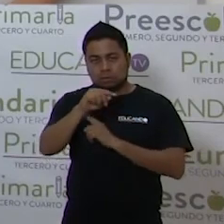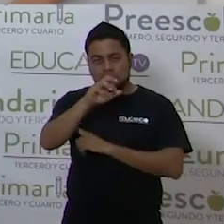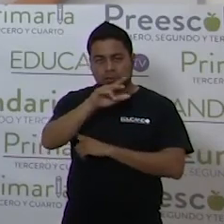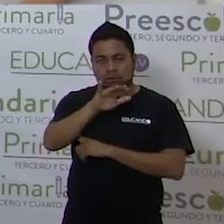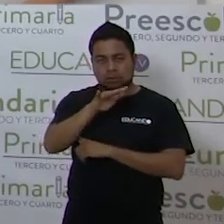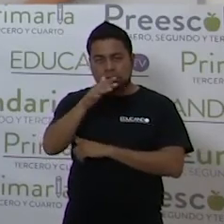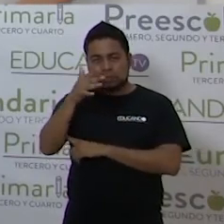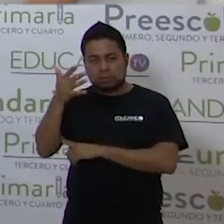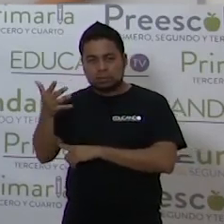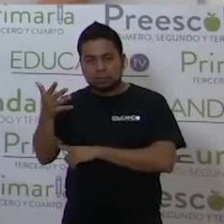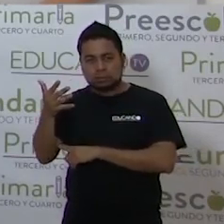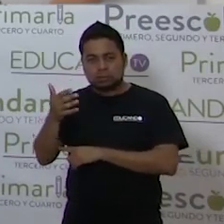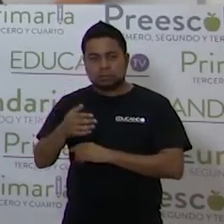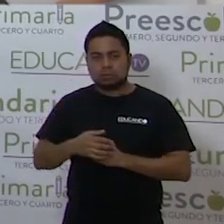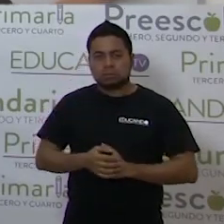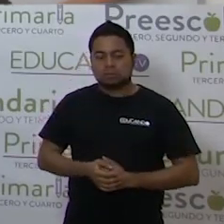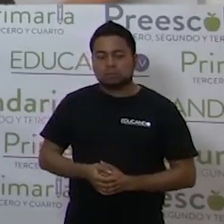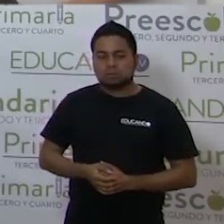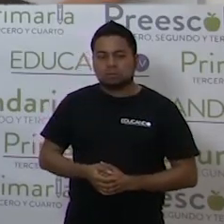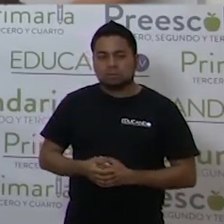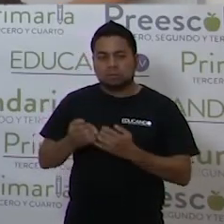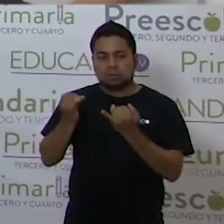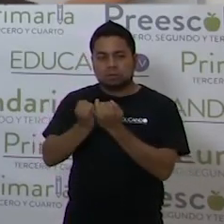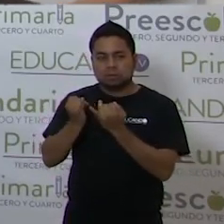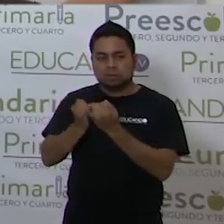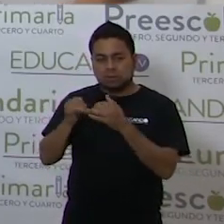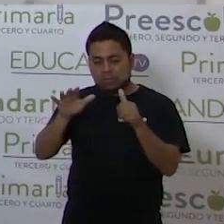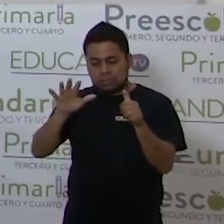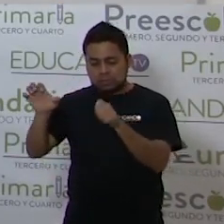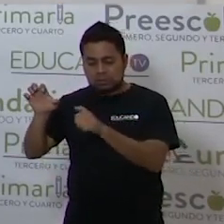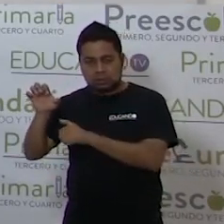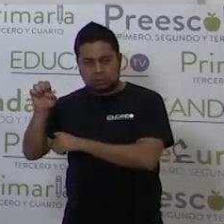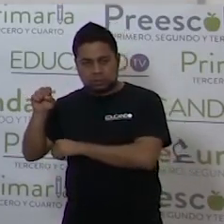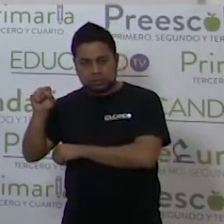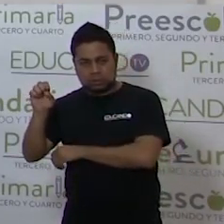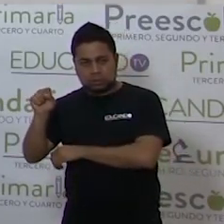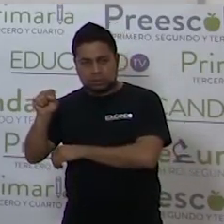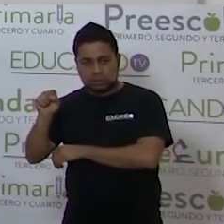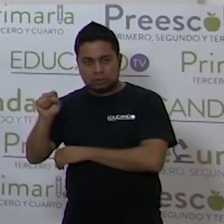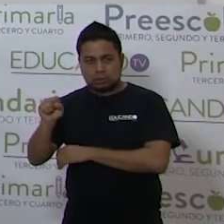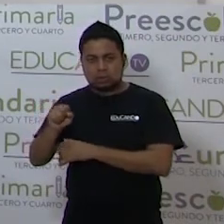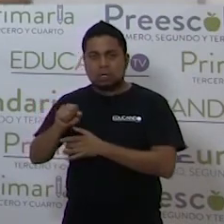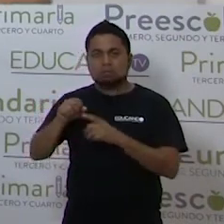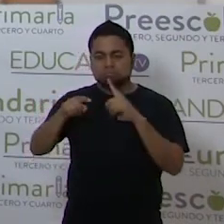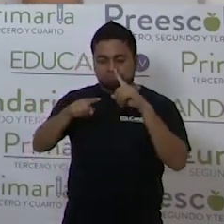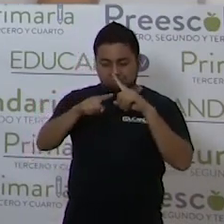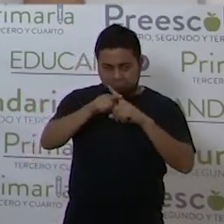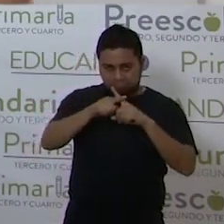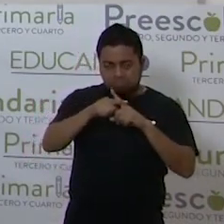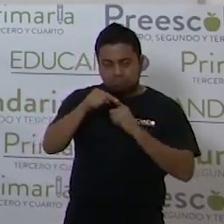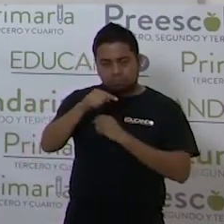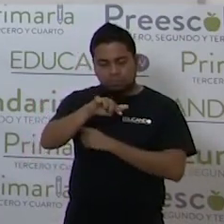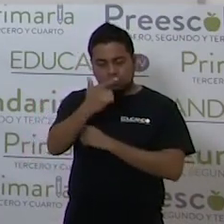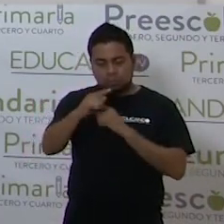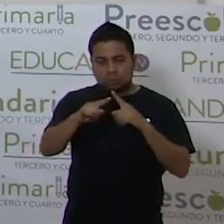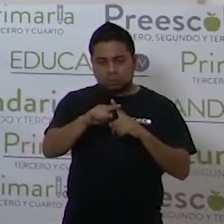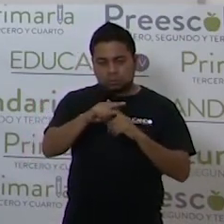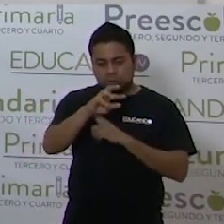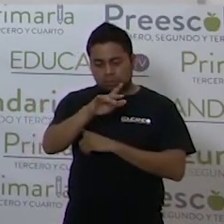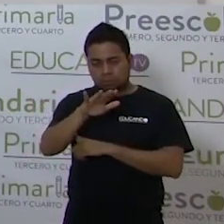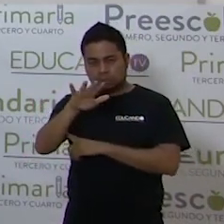55 igual a 660 y multiplicamos 12 por